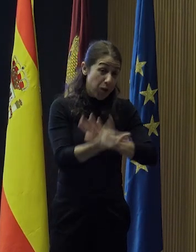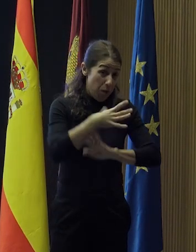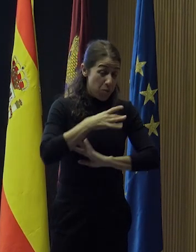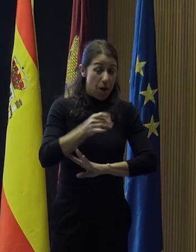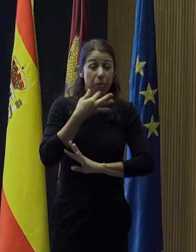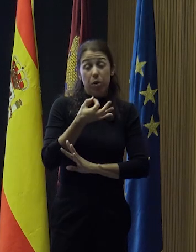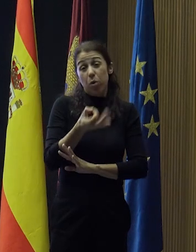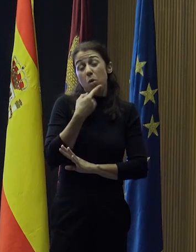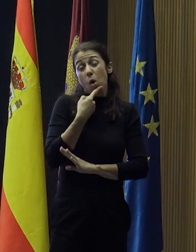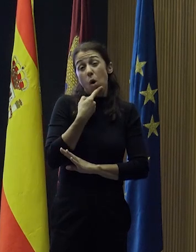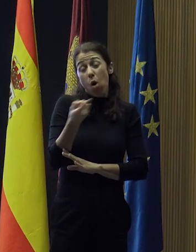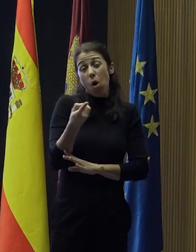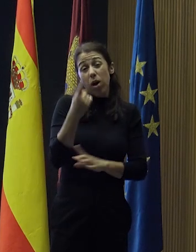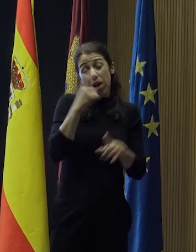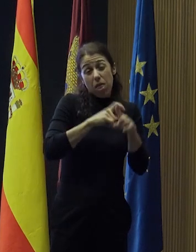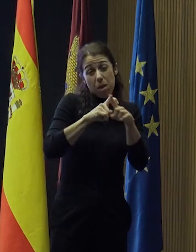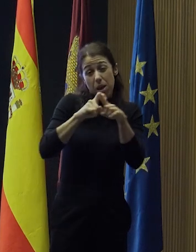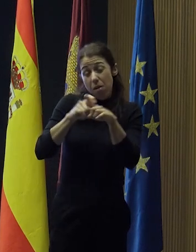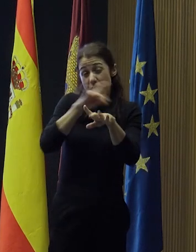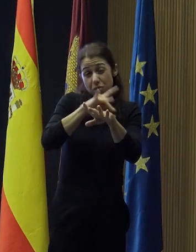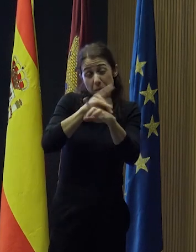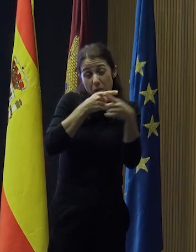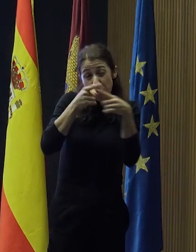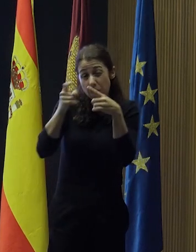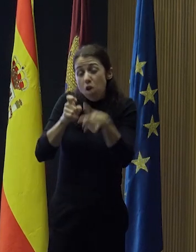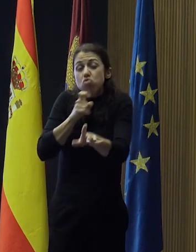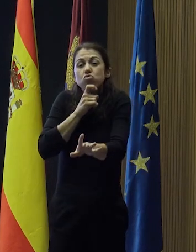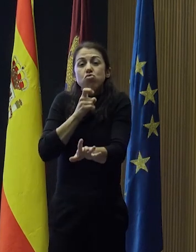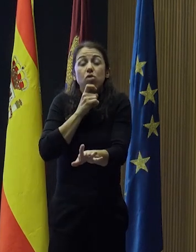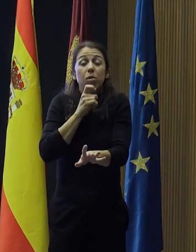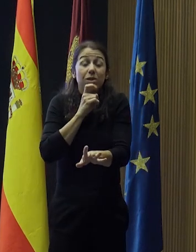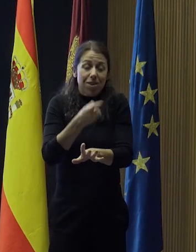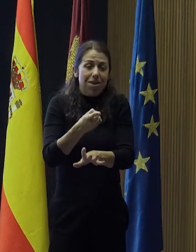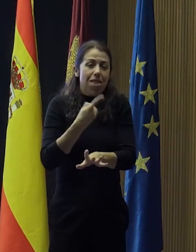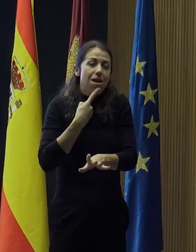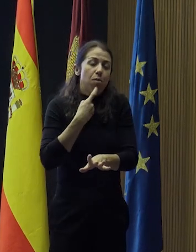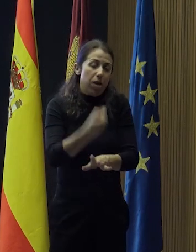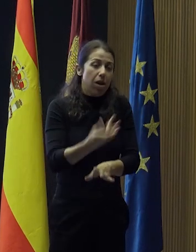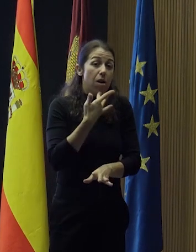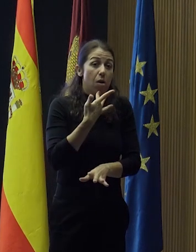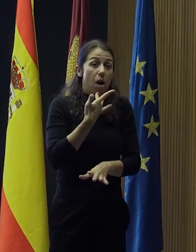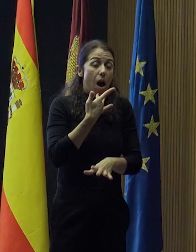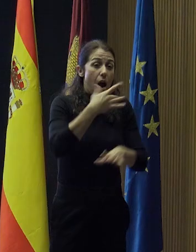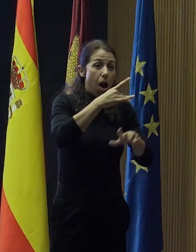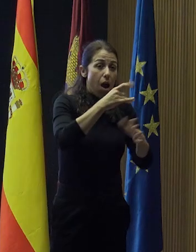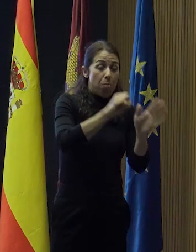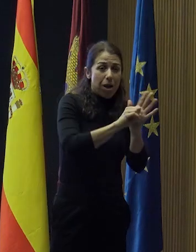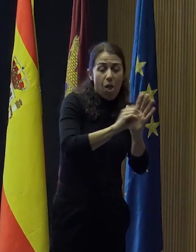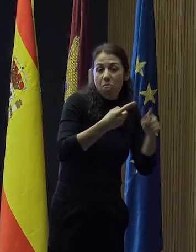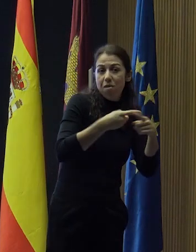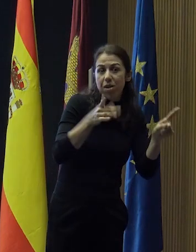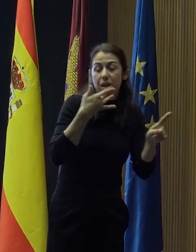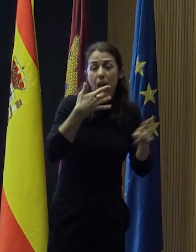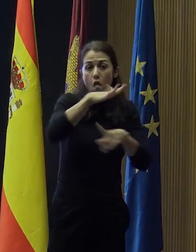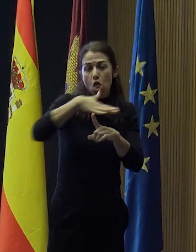Entonces, ¿cómo diferenciamos los distintos tipos de enfermedades? Ahí es la complejidad. Las causas pueden ser diversas, los marcadores son diversos y los lugares donde